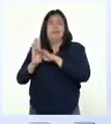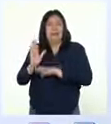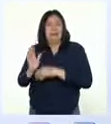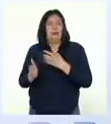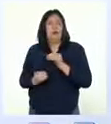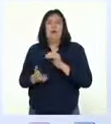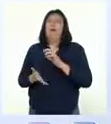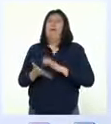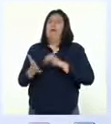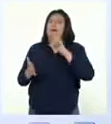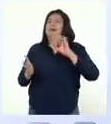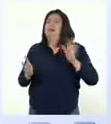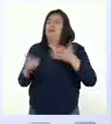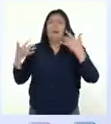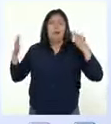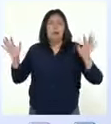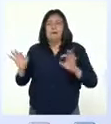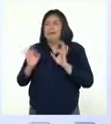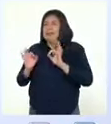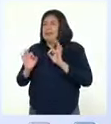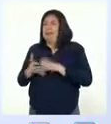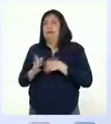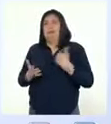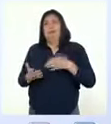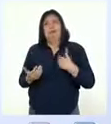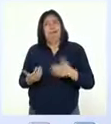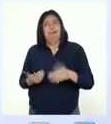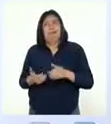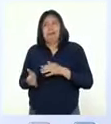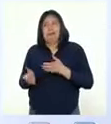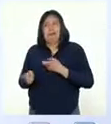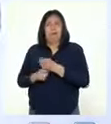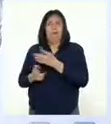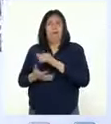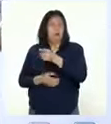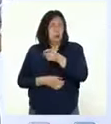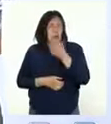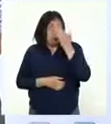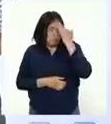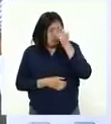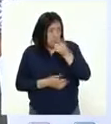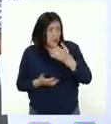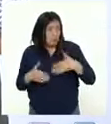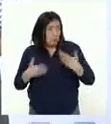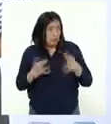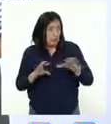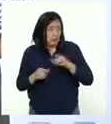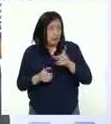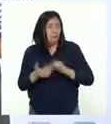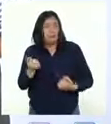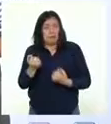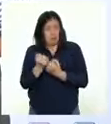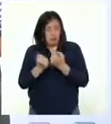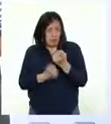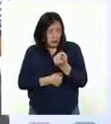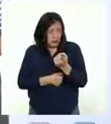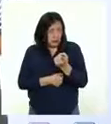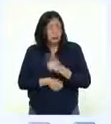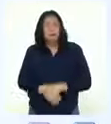o eliminar por completo cualquier riesgo que los haga vulnerables. ¿Se te ha ocurrido qué puedes hacer tú para contribuir a